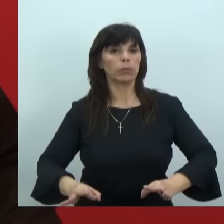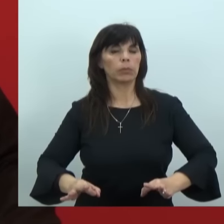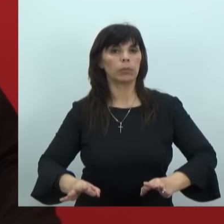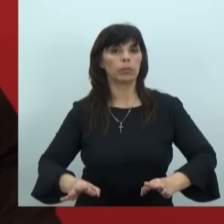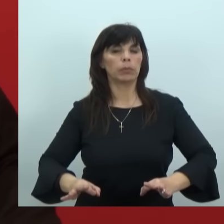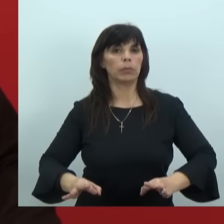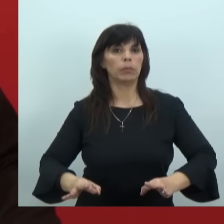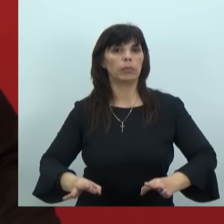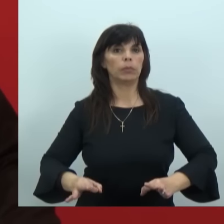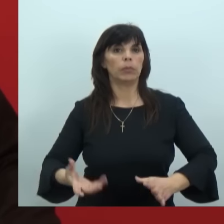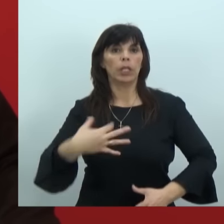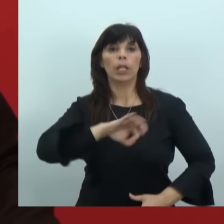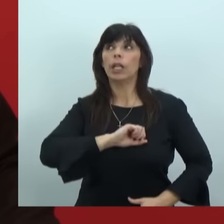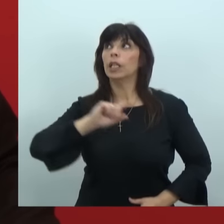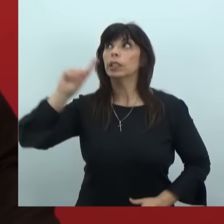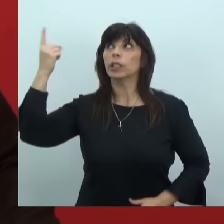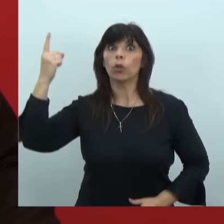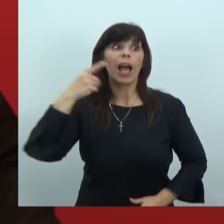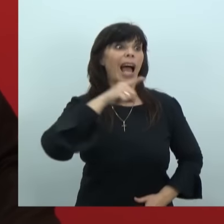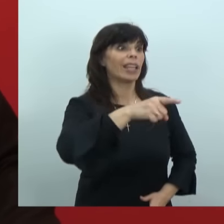con lo que el Señor ya te ha hablado a ti.